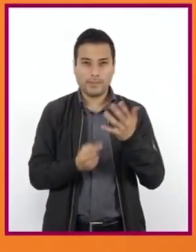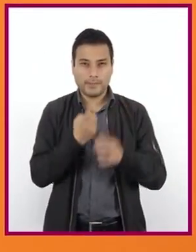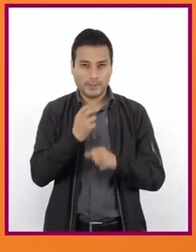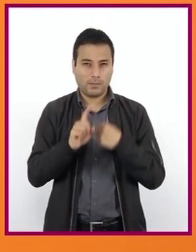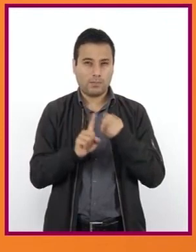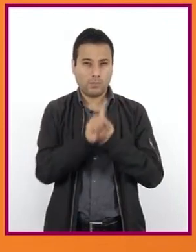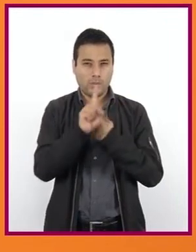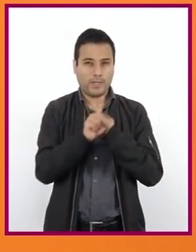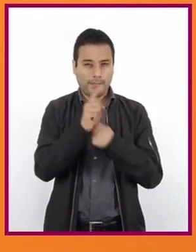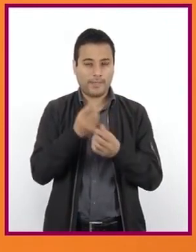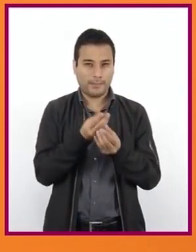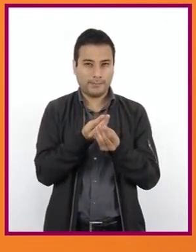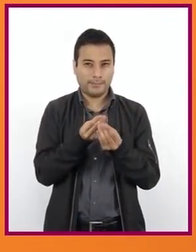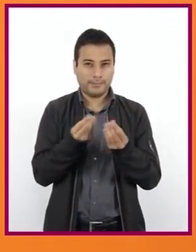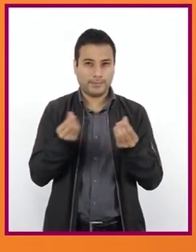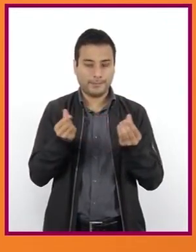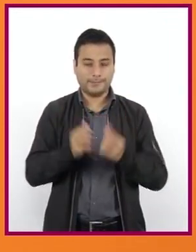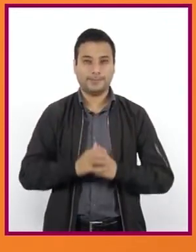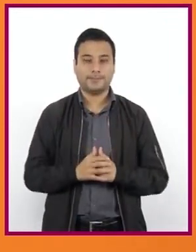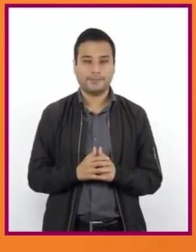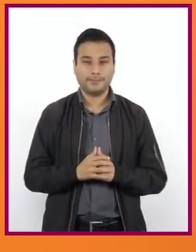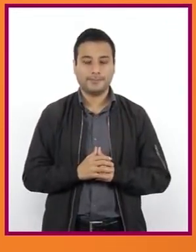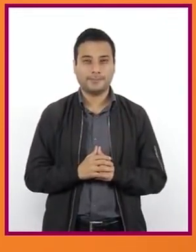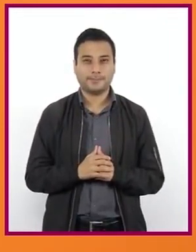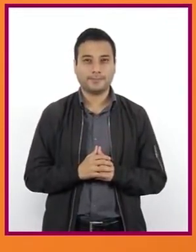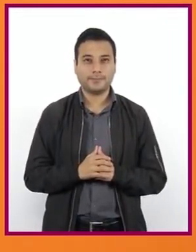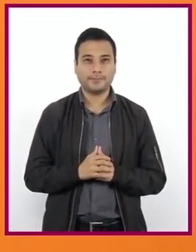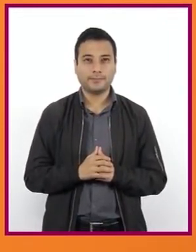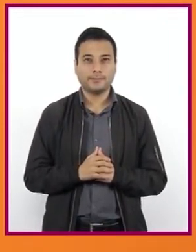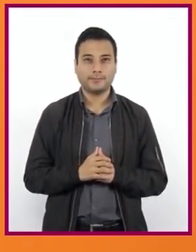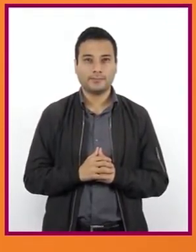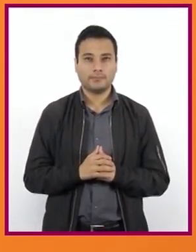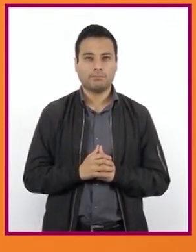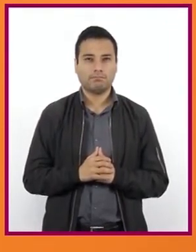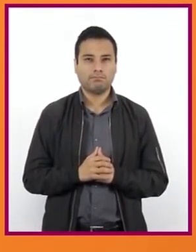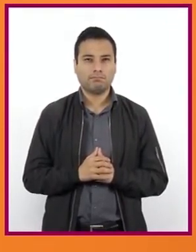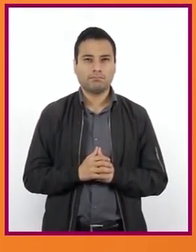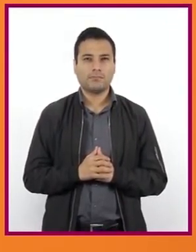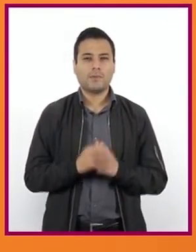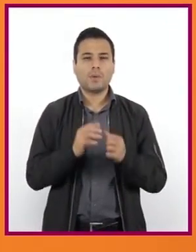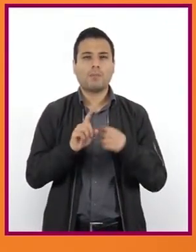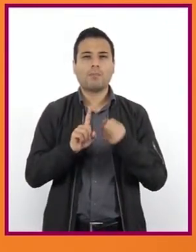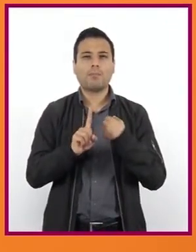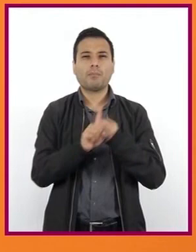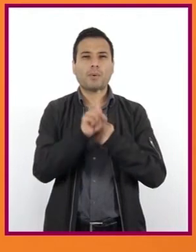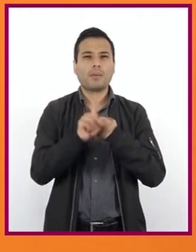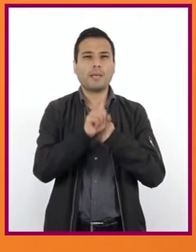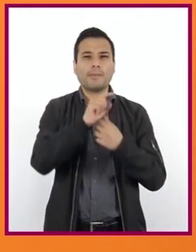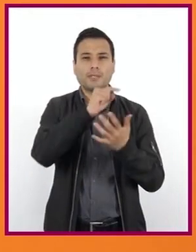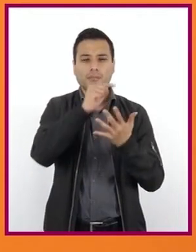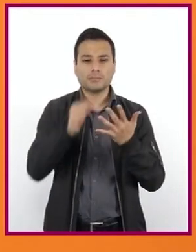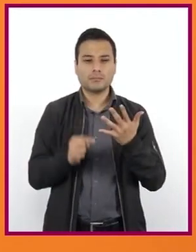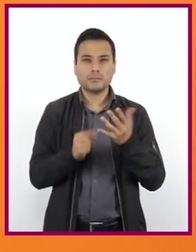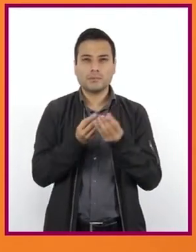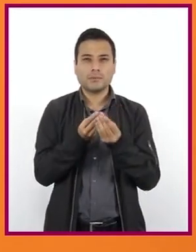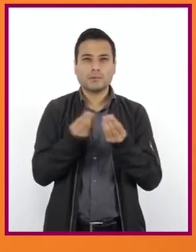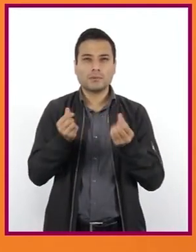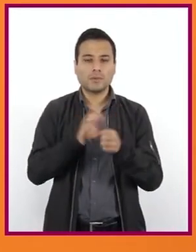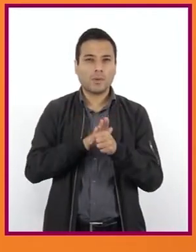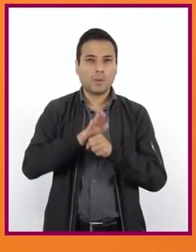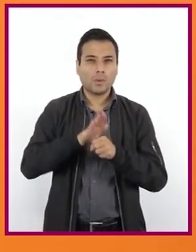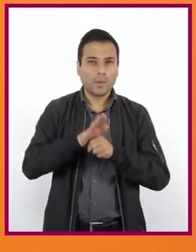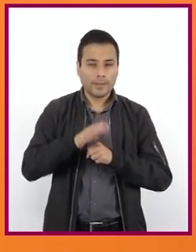problema. Entre los excesos que se debían combatir estaban los bailes